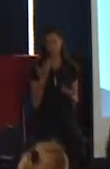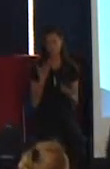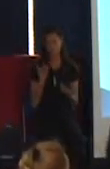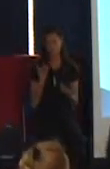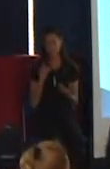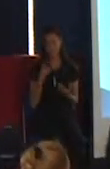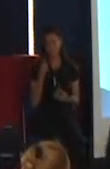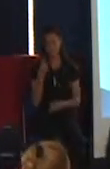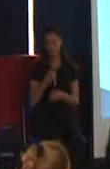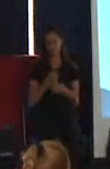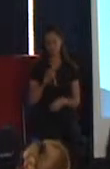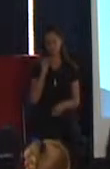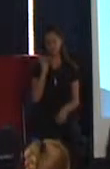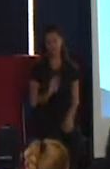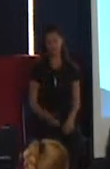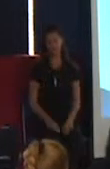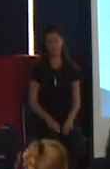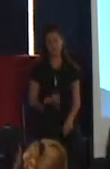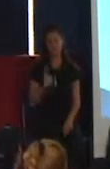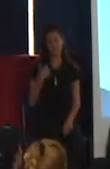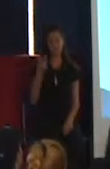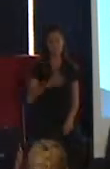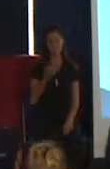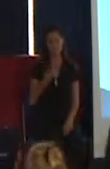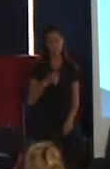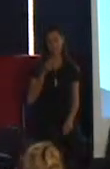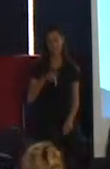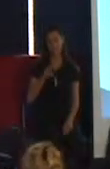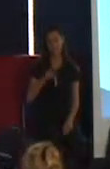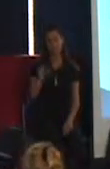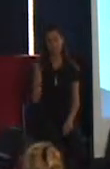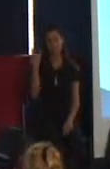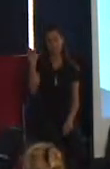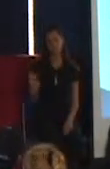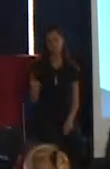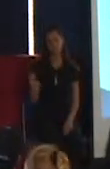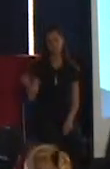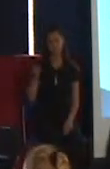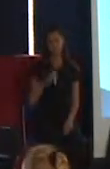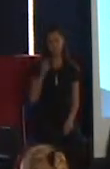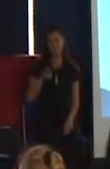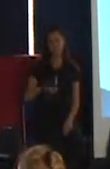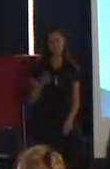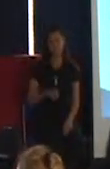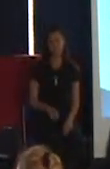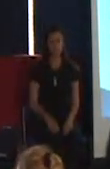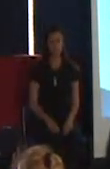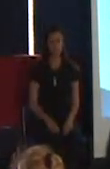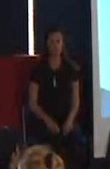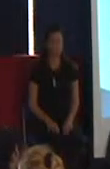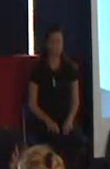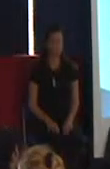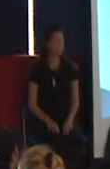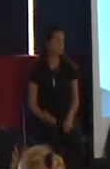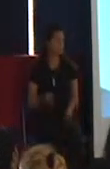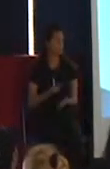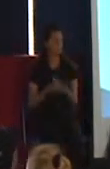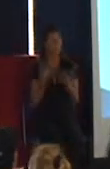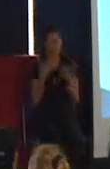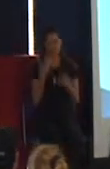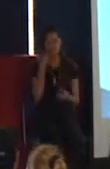efectiva, ¿sí? Siempre voy a necesitar de un tercero para. Entonces, lo que se quiere lograr es